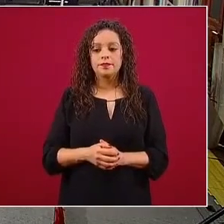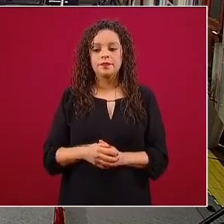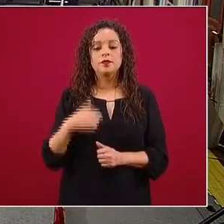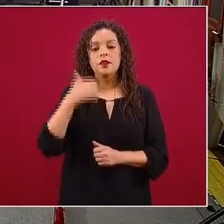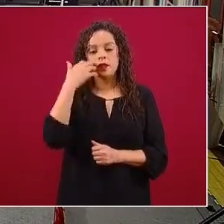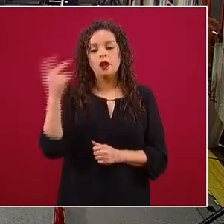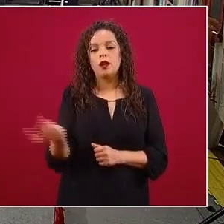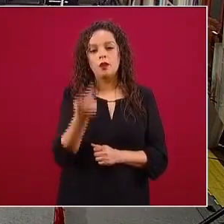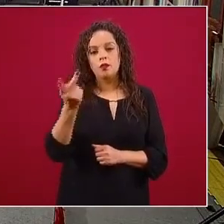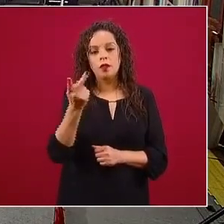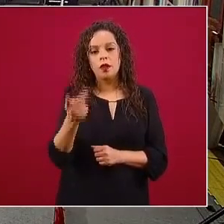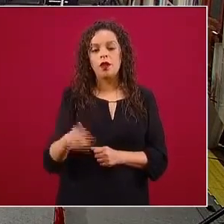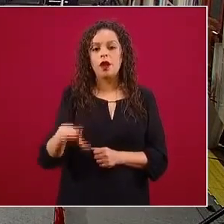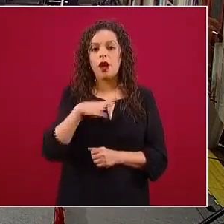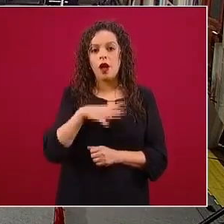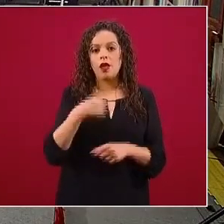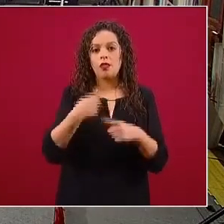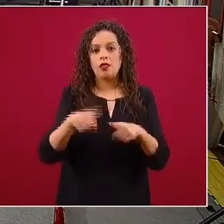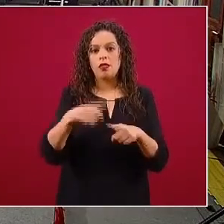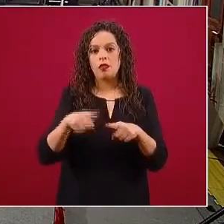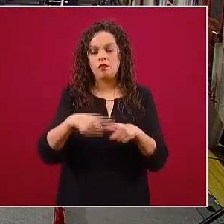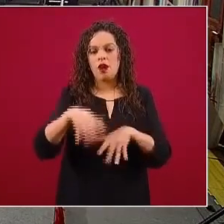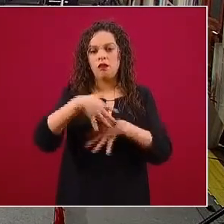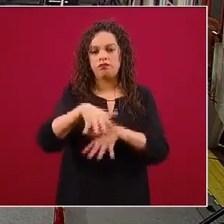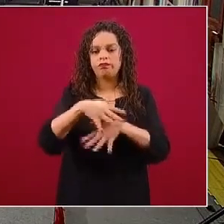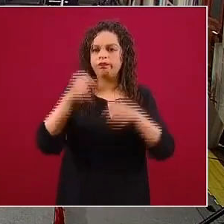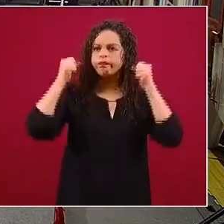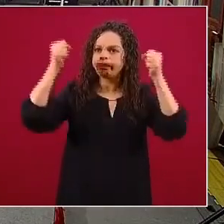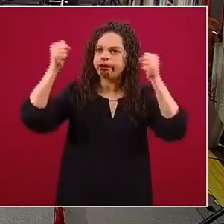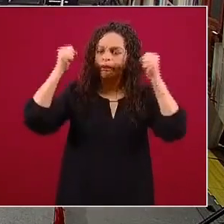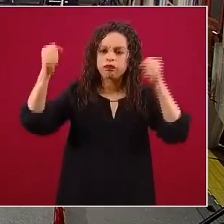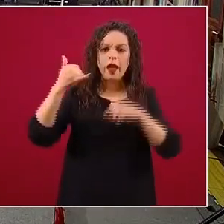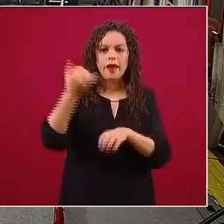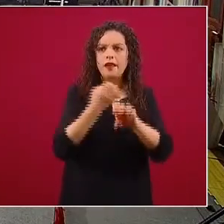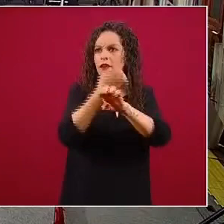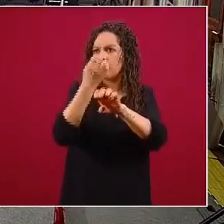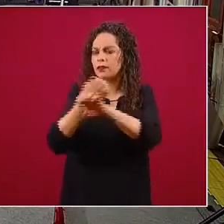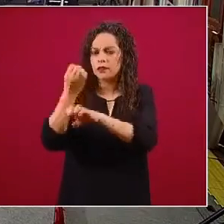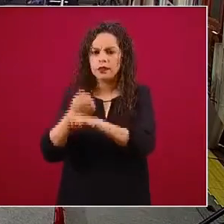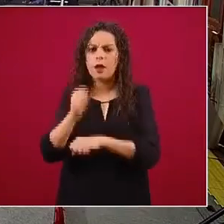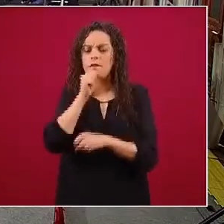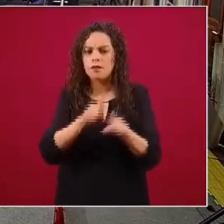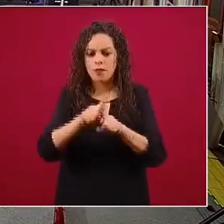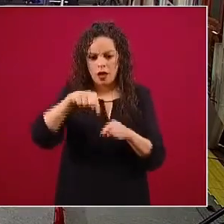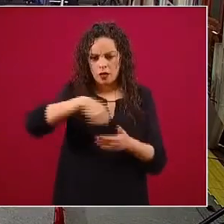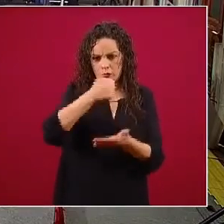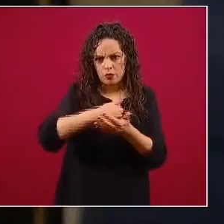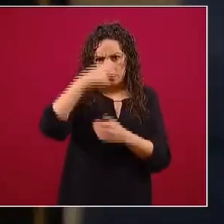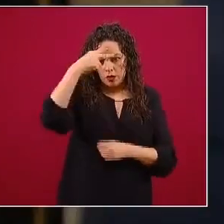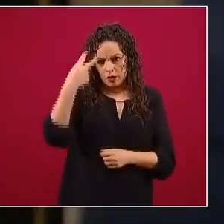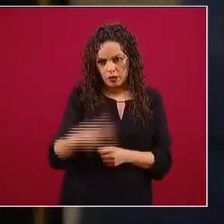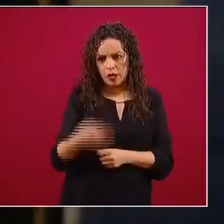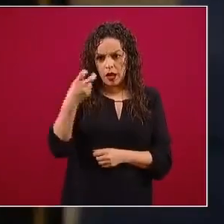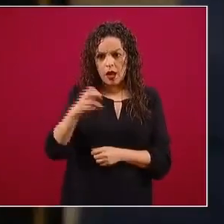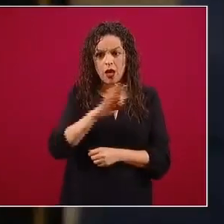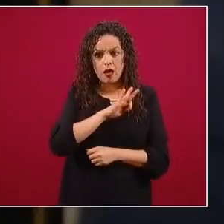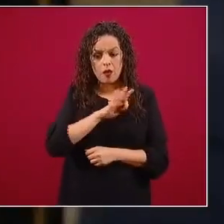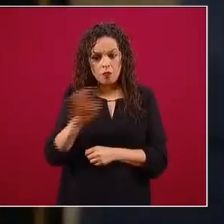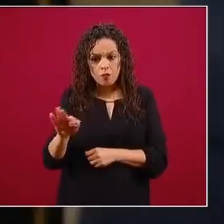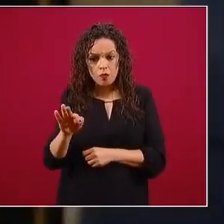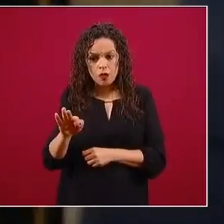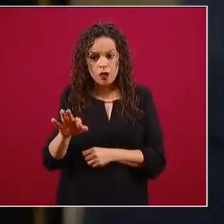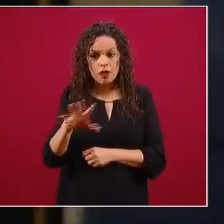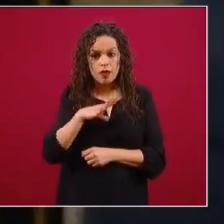hubo diversas manifestaciones en la Ciudad de México y en algunos estados. ¿Esto podría detonar alguna elevación de